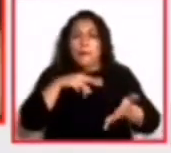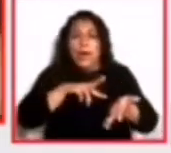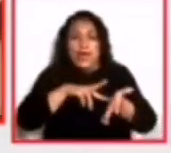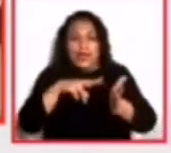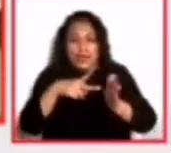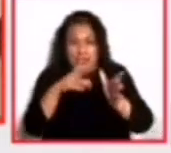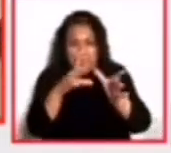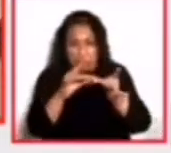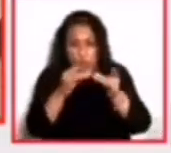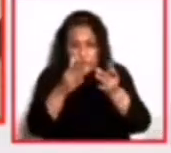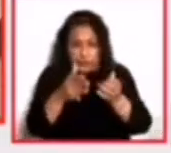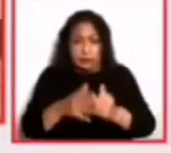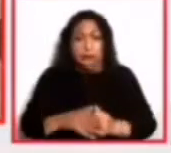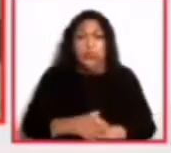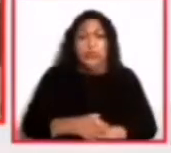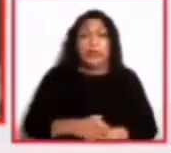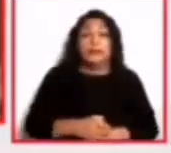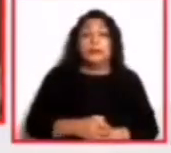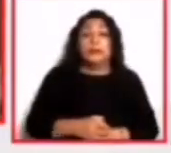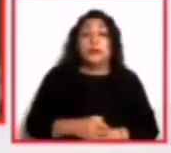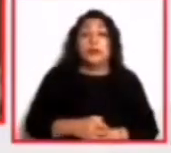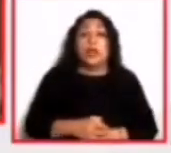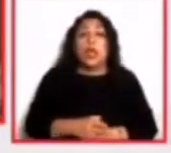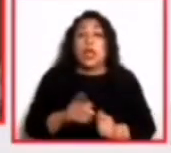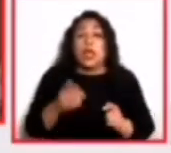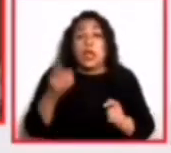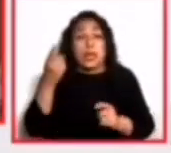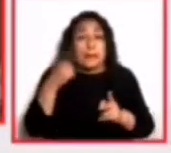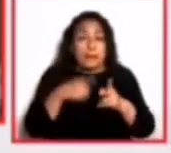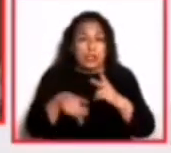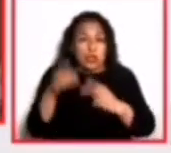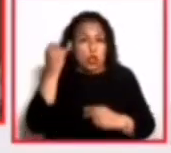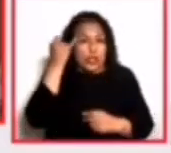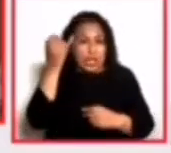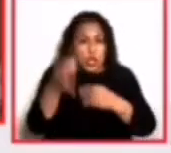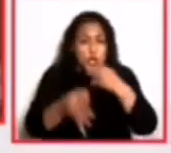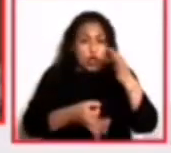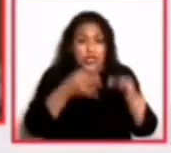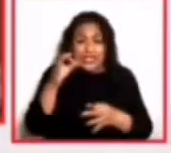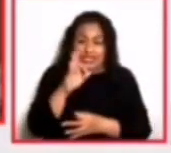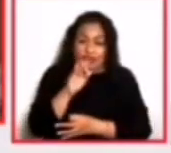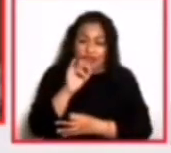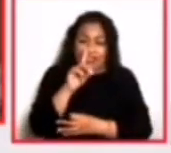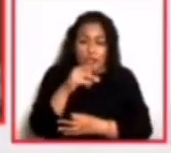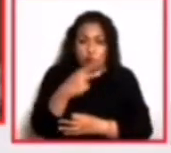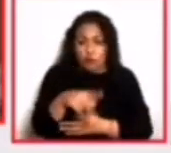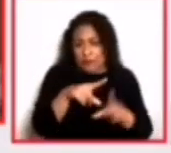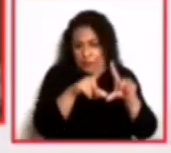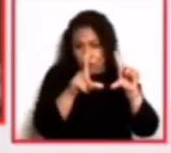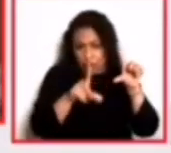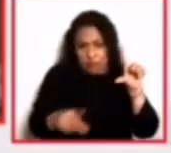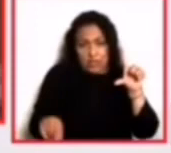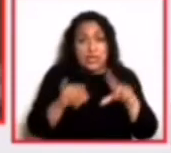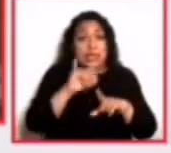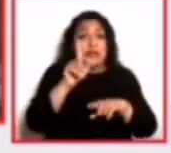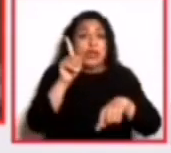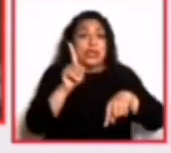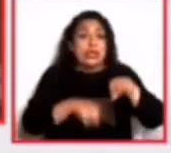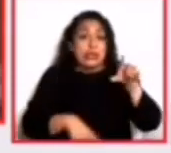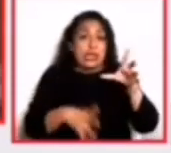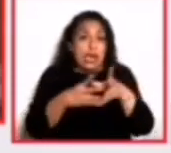aclaró. Cuando surgió la noticia de que los fideicomisos del país se iban a